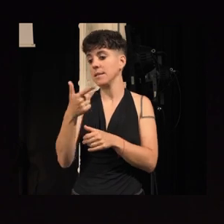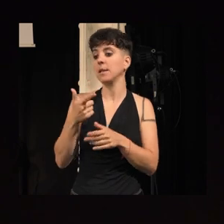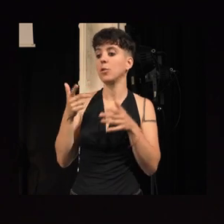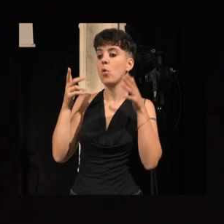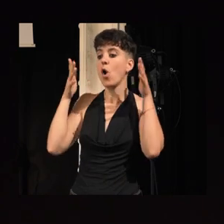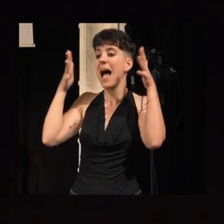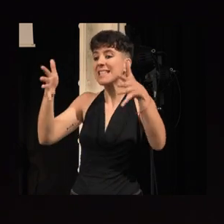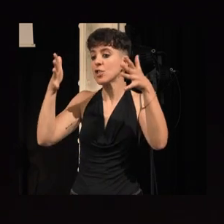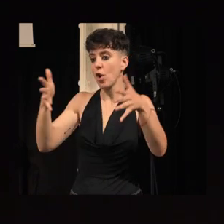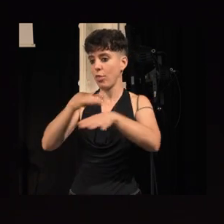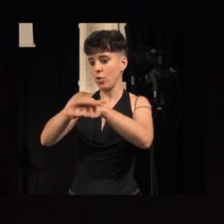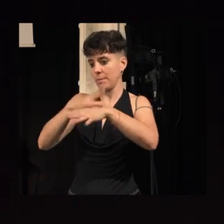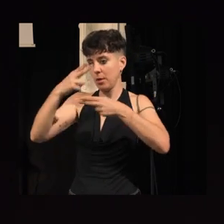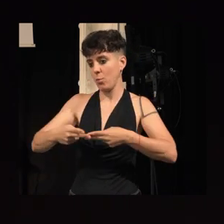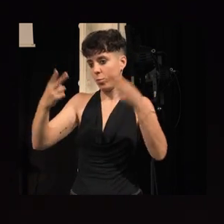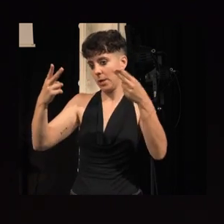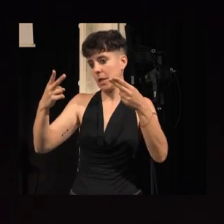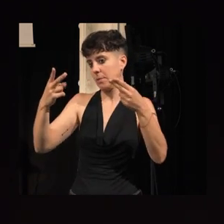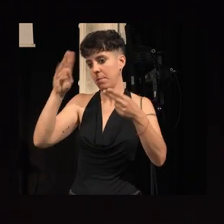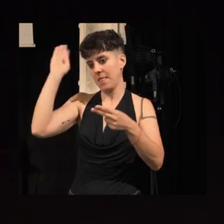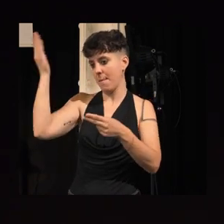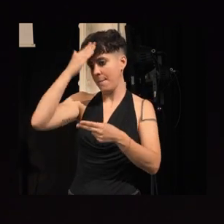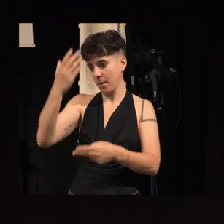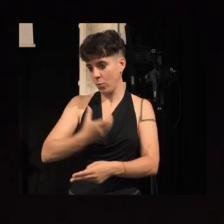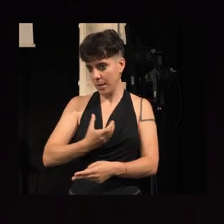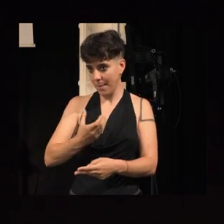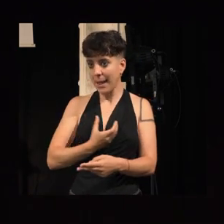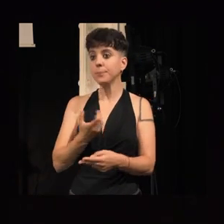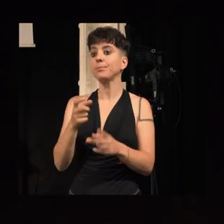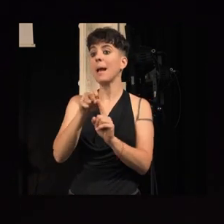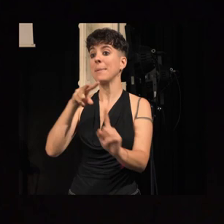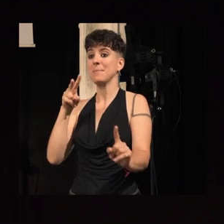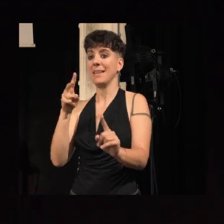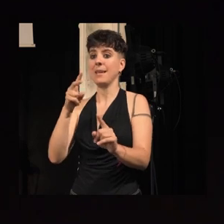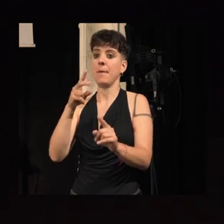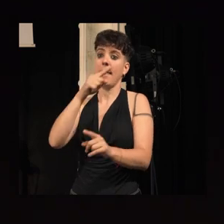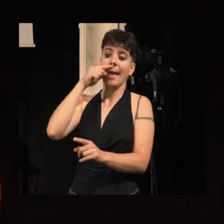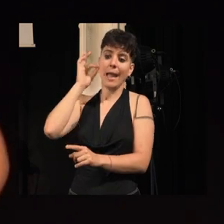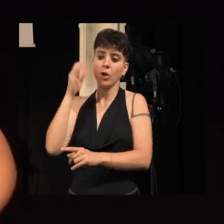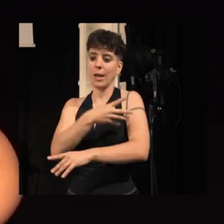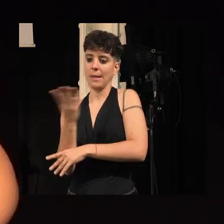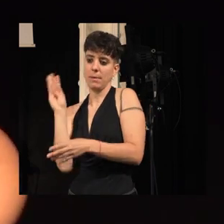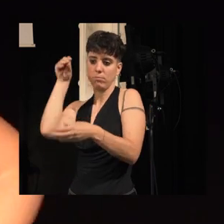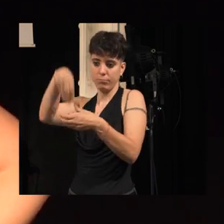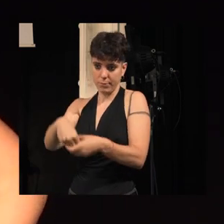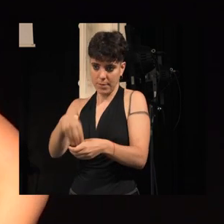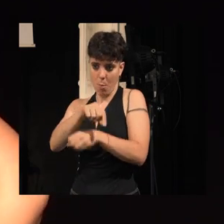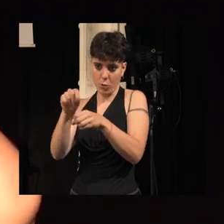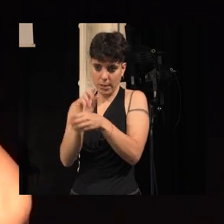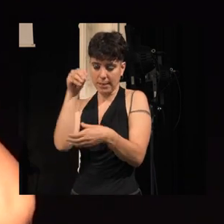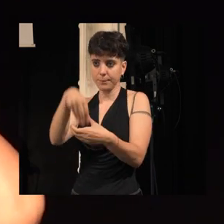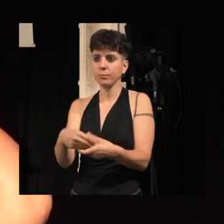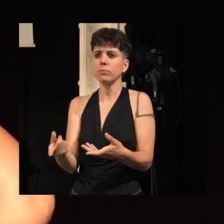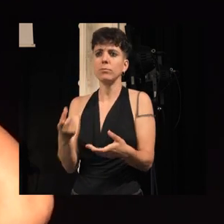pública, principalmente municipal, para la incorporación de la perspectiva de género y LGTB. Y muchas veces me pregunto qué ha pasado,